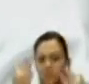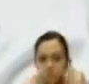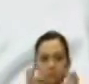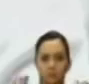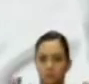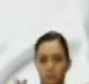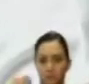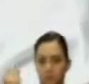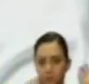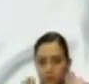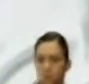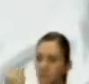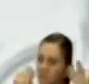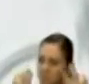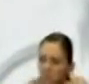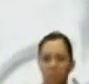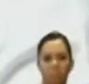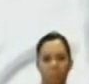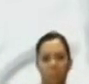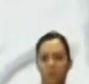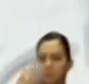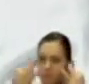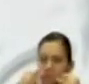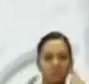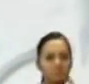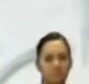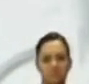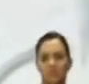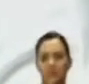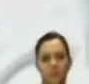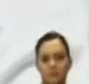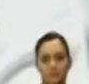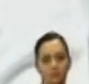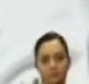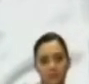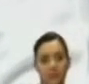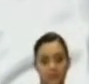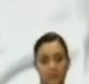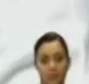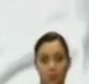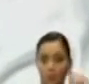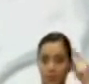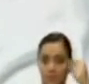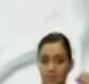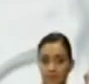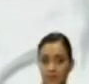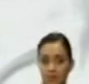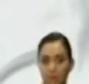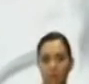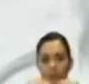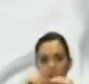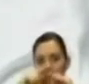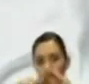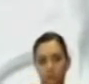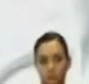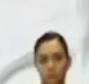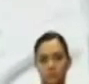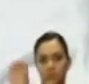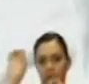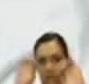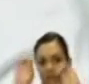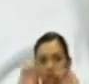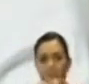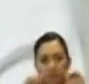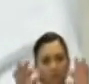que algunos técnicos del lugar decían de que hay que diferenciar entre seguridad del Estado y lo que es sigilo estratégico. ¿Podríamos